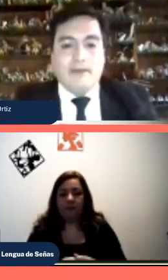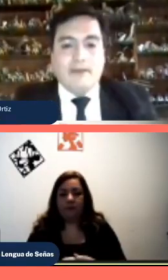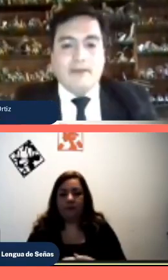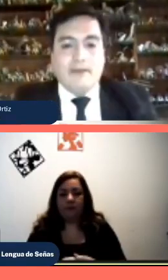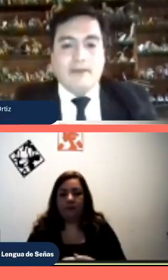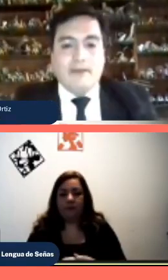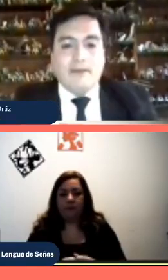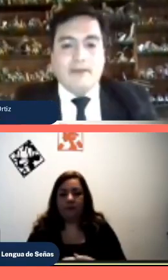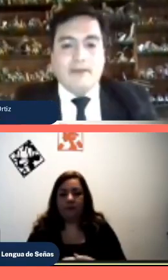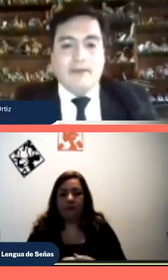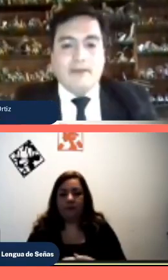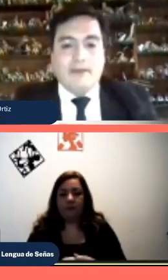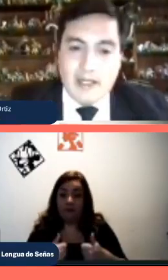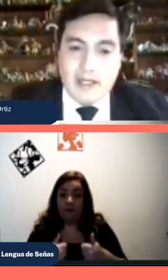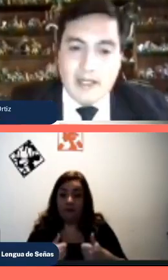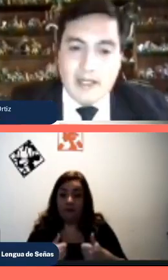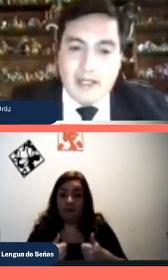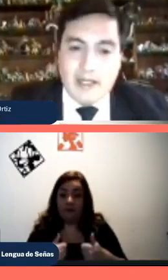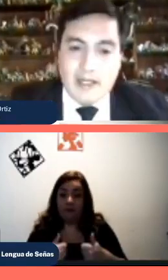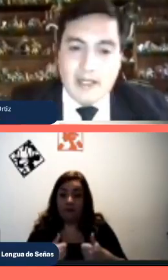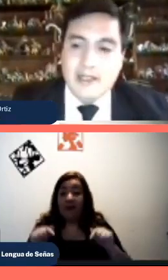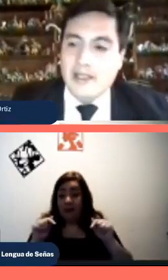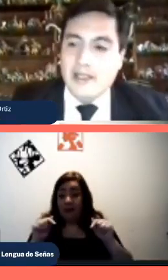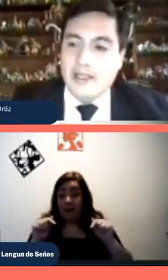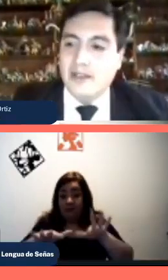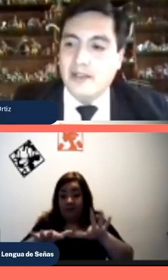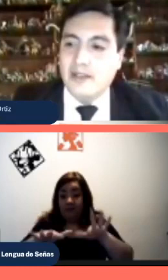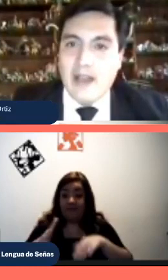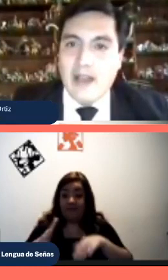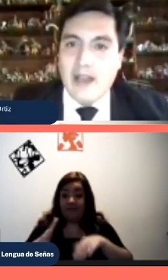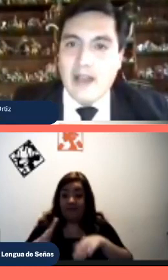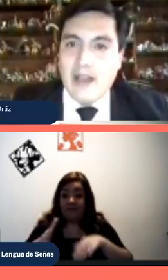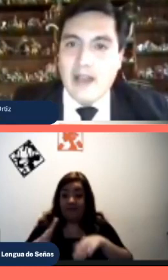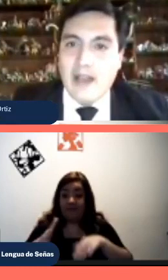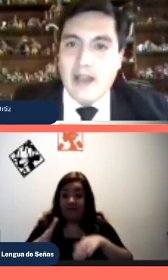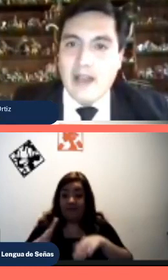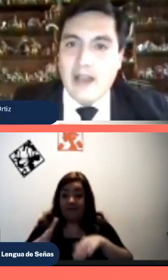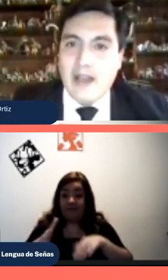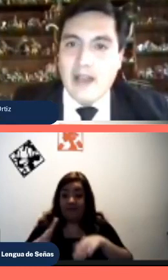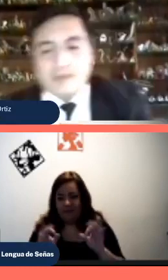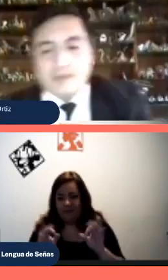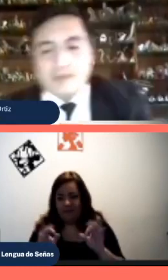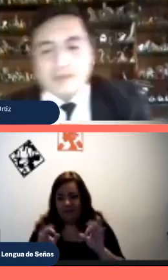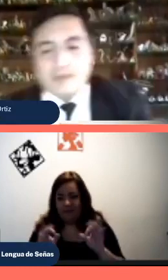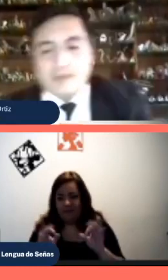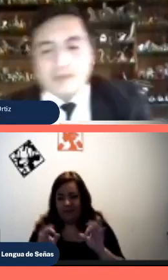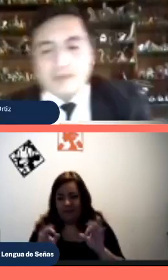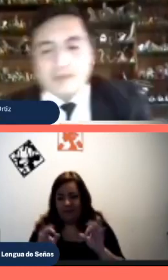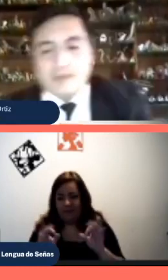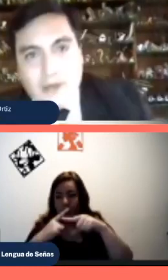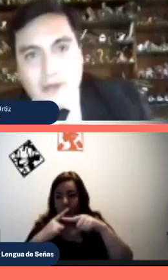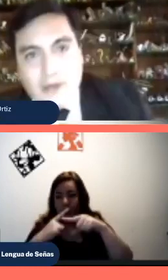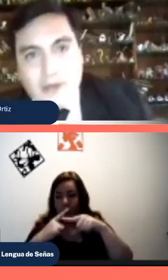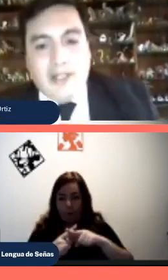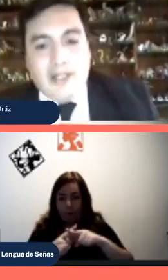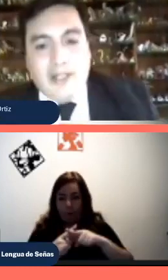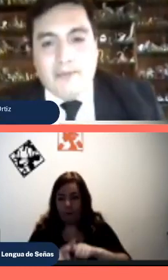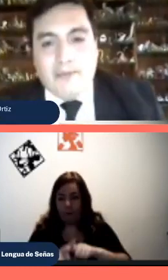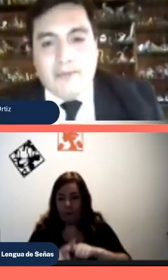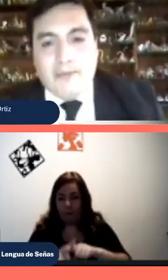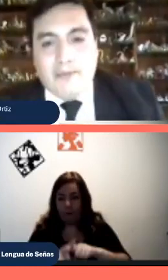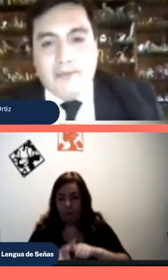Ya. Dentro de esta charla le he hablado de una serie de nombres. Ahora me